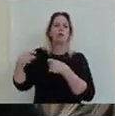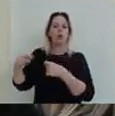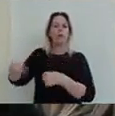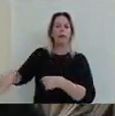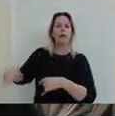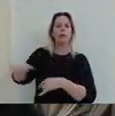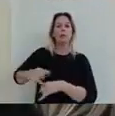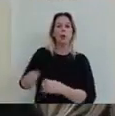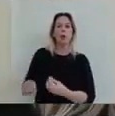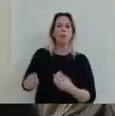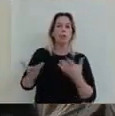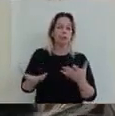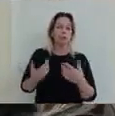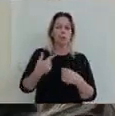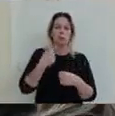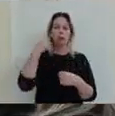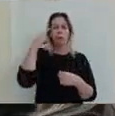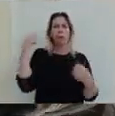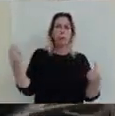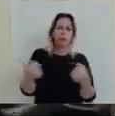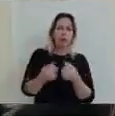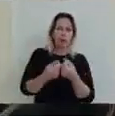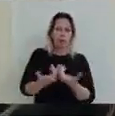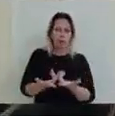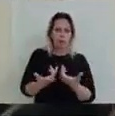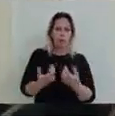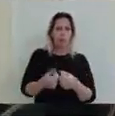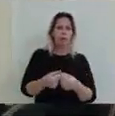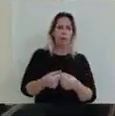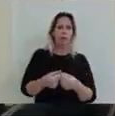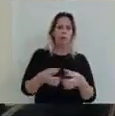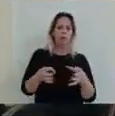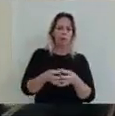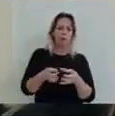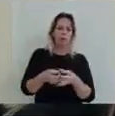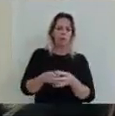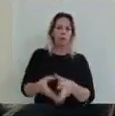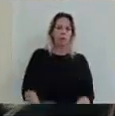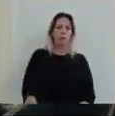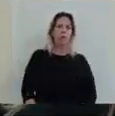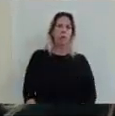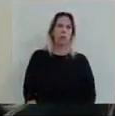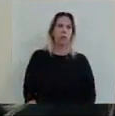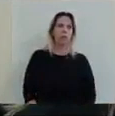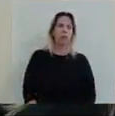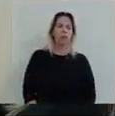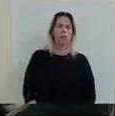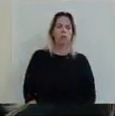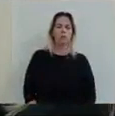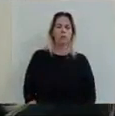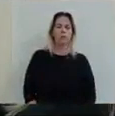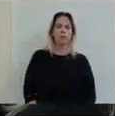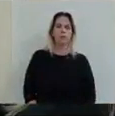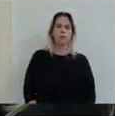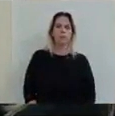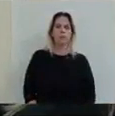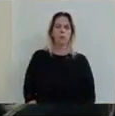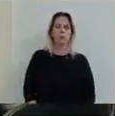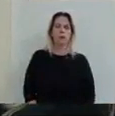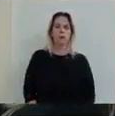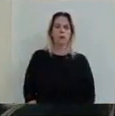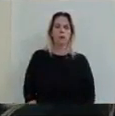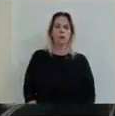en desacuerdo, y ya lo hemos manifestado en el proyecto anterior con la postura que ha tomado el